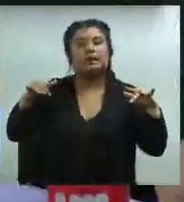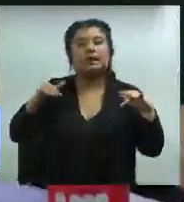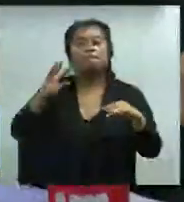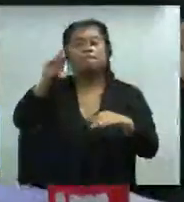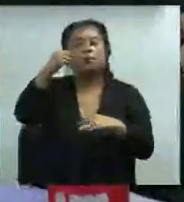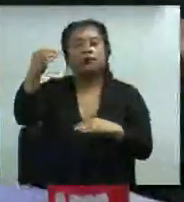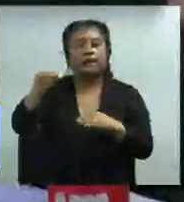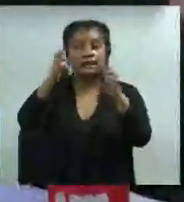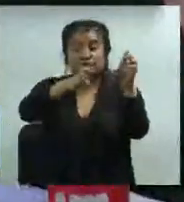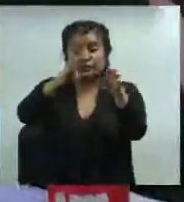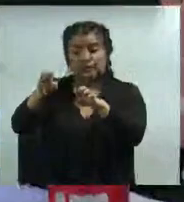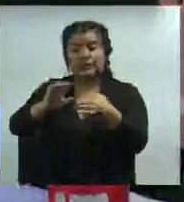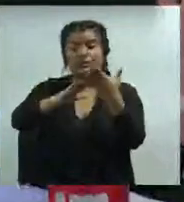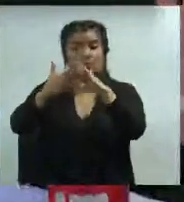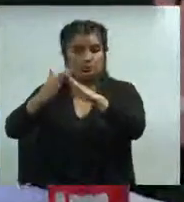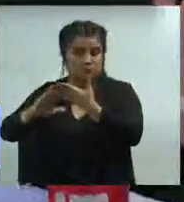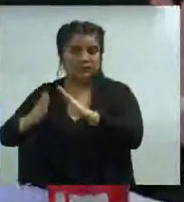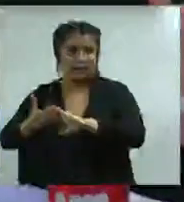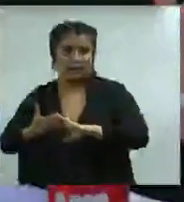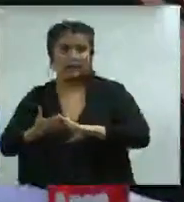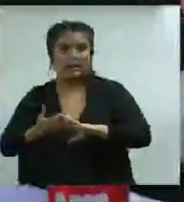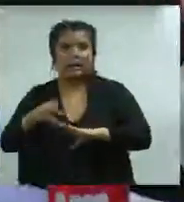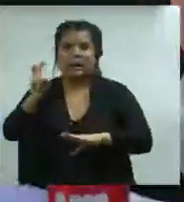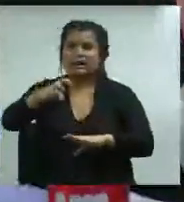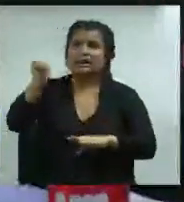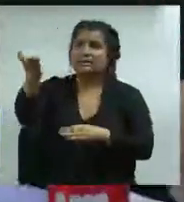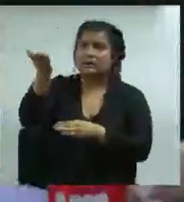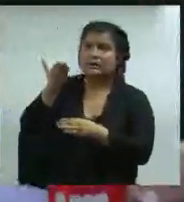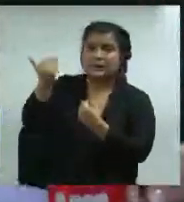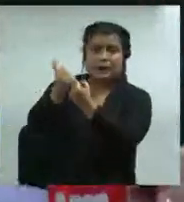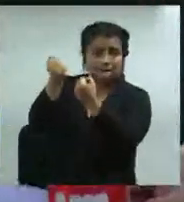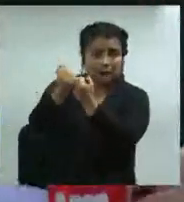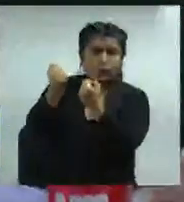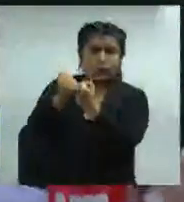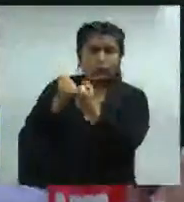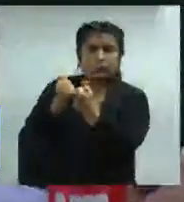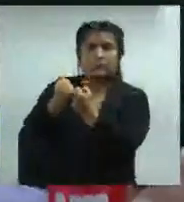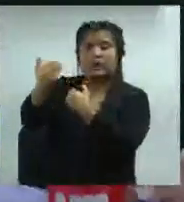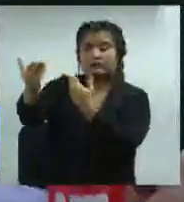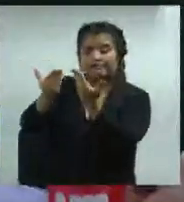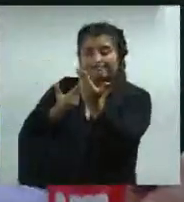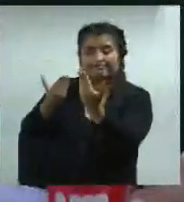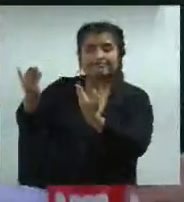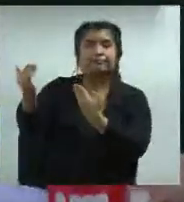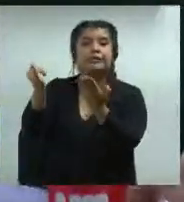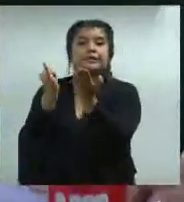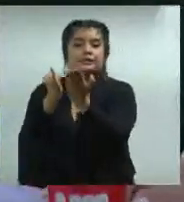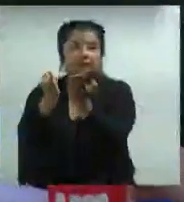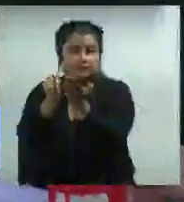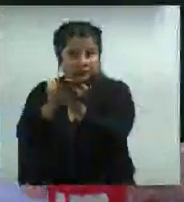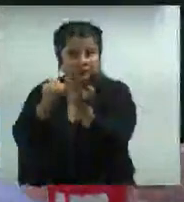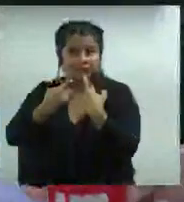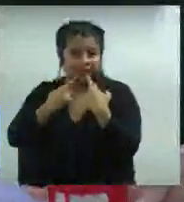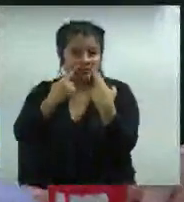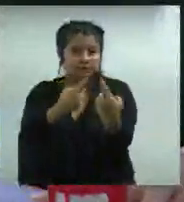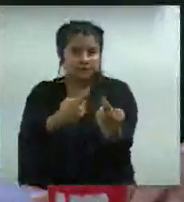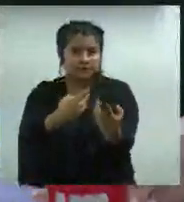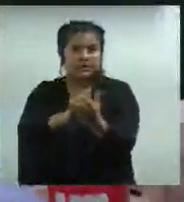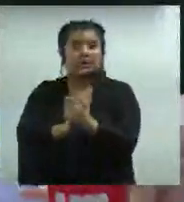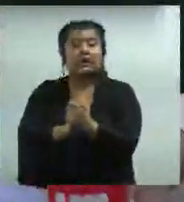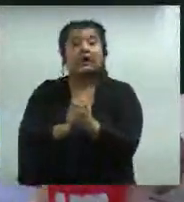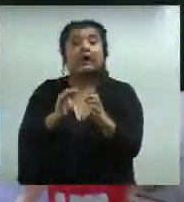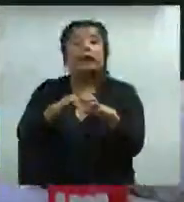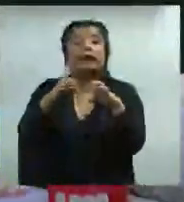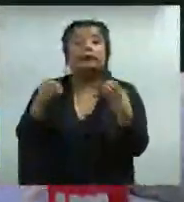comunidades siguen pidiendo apoyo que se pueda intermediar con las instituciones para tener algún nivel de respuesta. Entonces, mi propuesta es que se